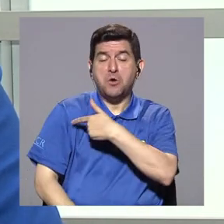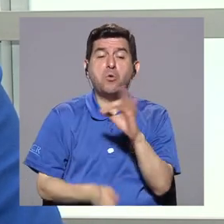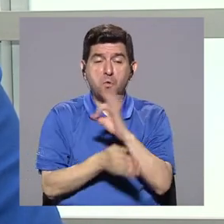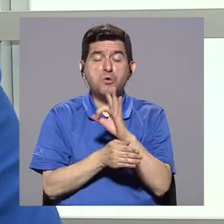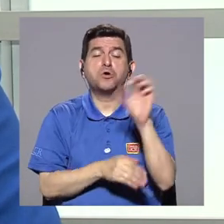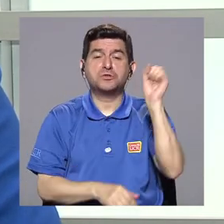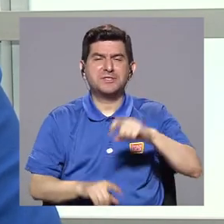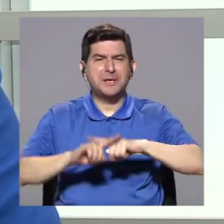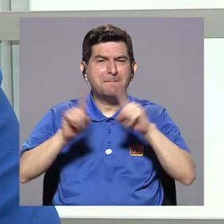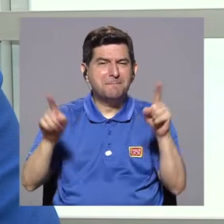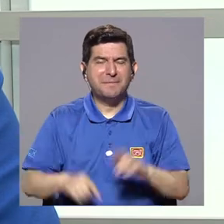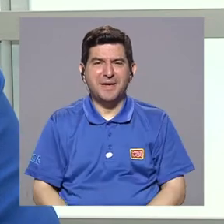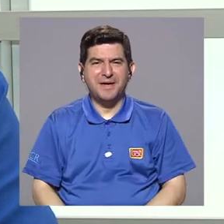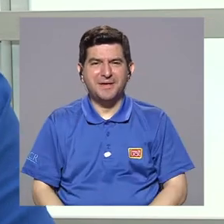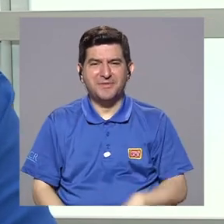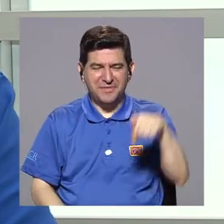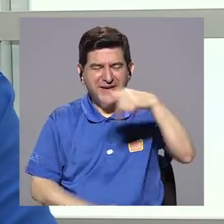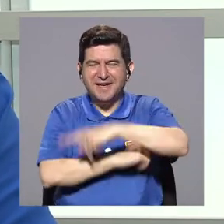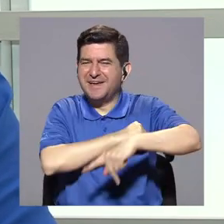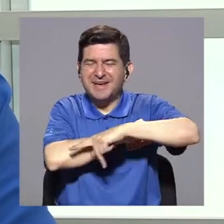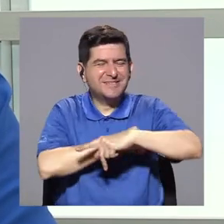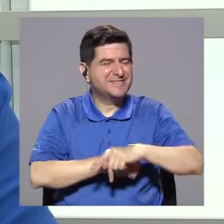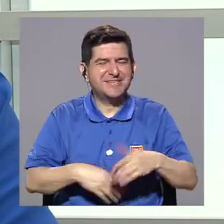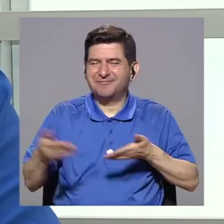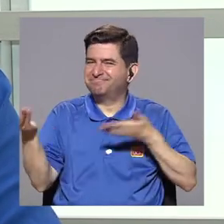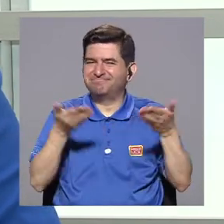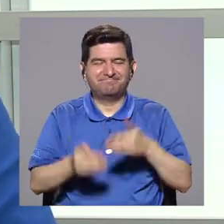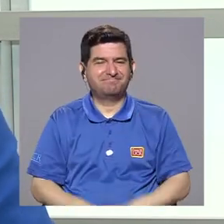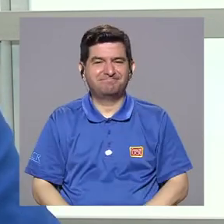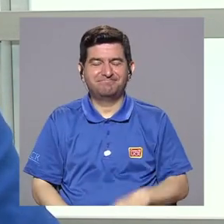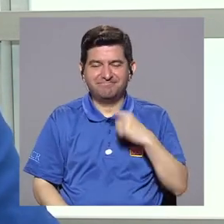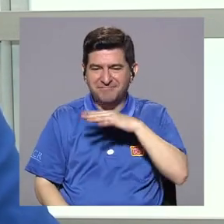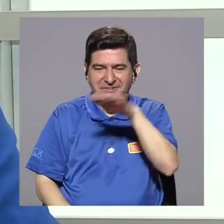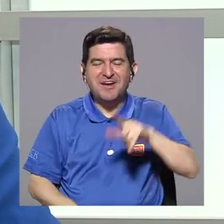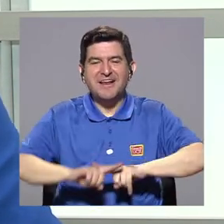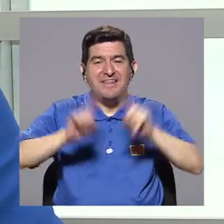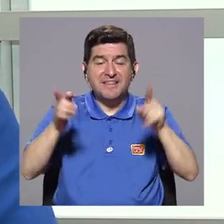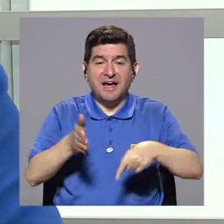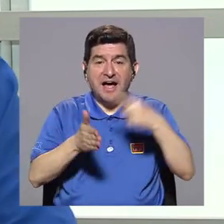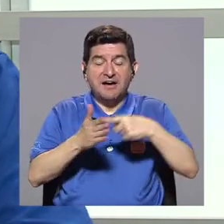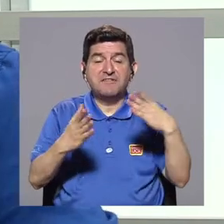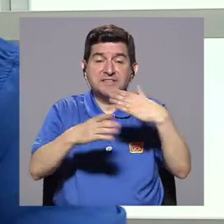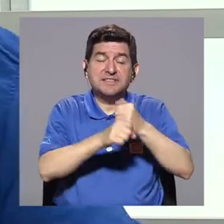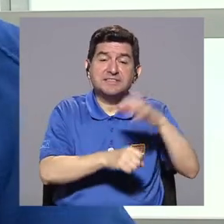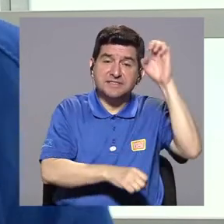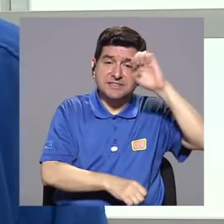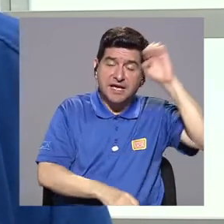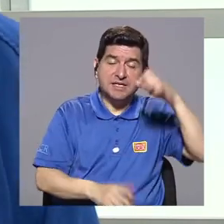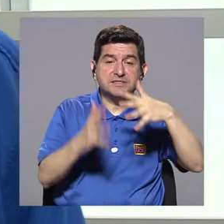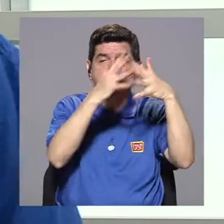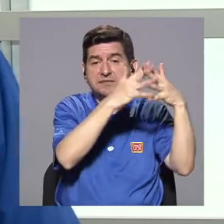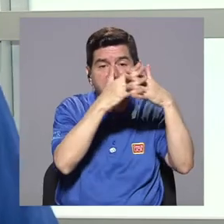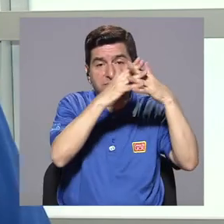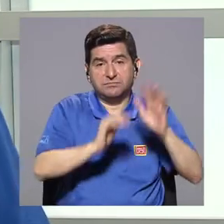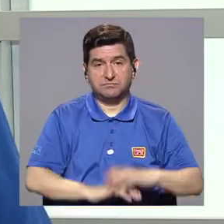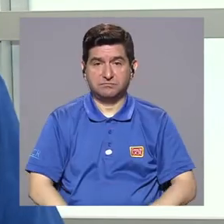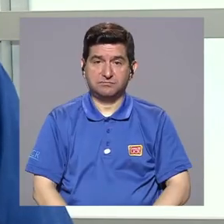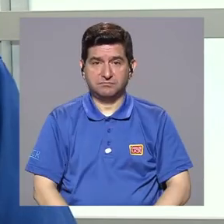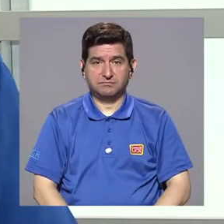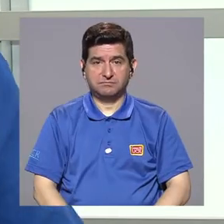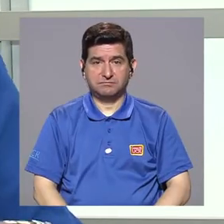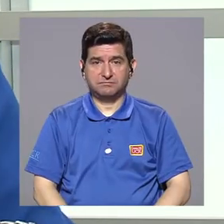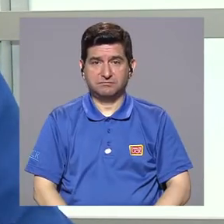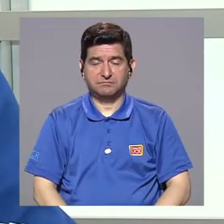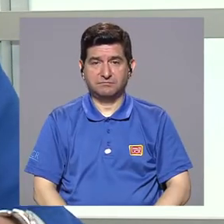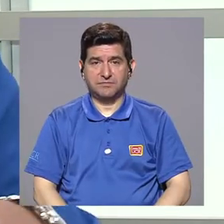la vacuna, puede funcionar, pero no nos sirve para nuestro país porque nuestra realidad es diferente. Las vacunas a veces se hacen en Europa o se hacen en Estados